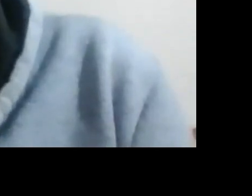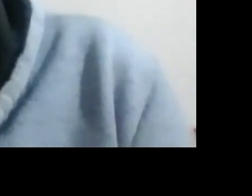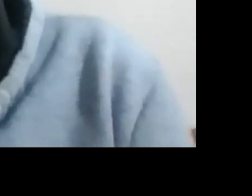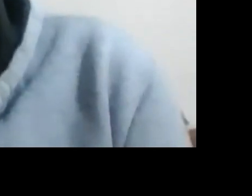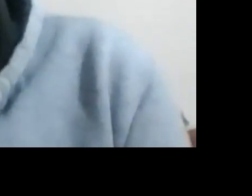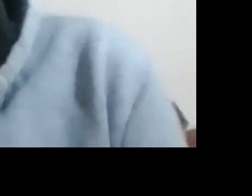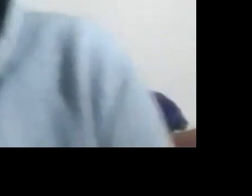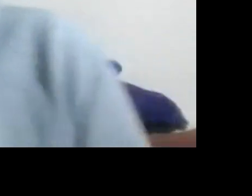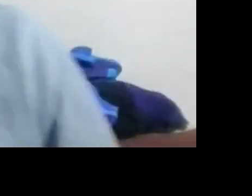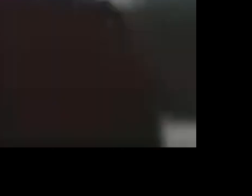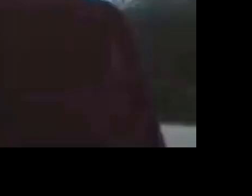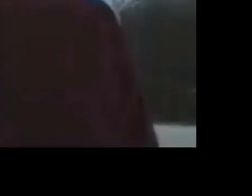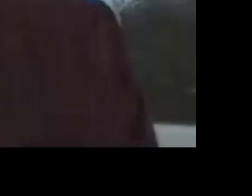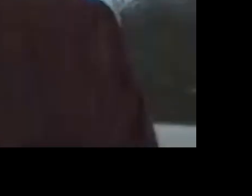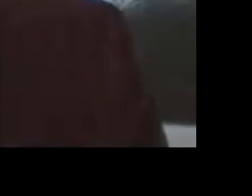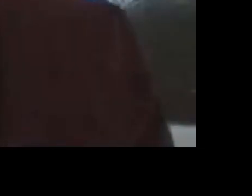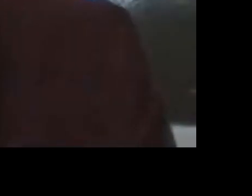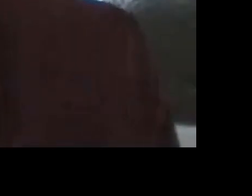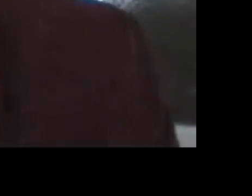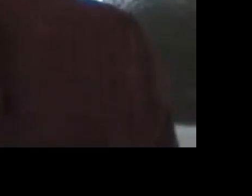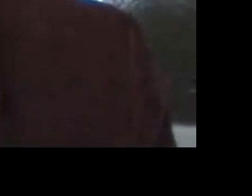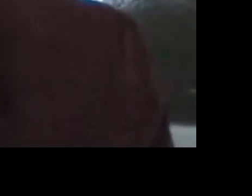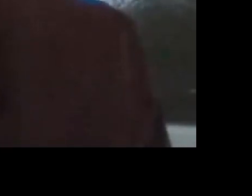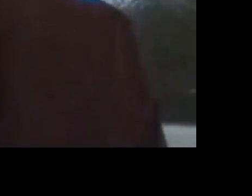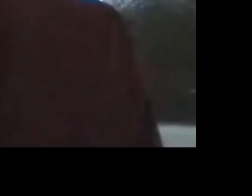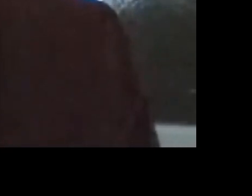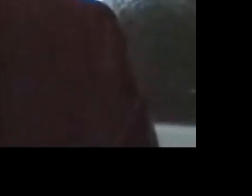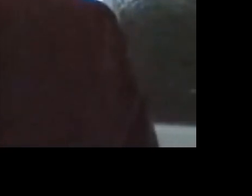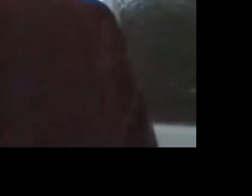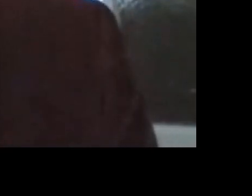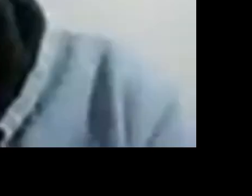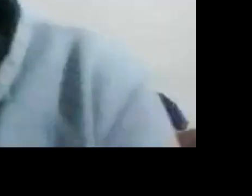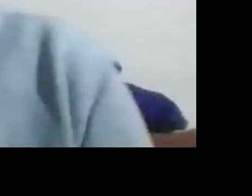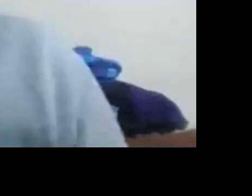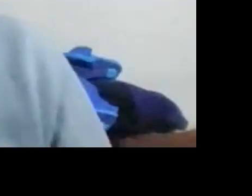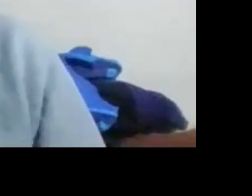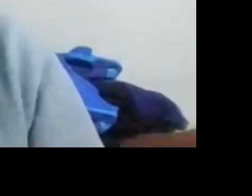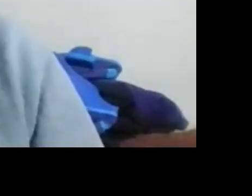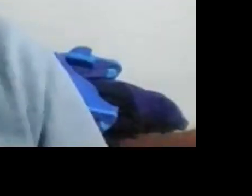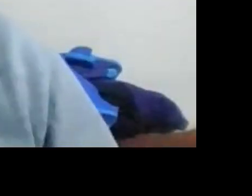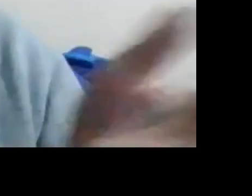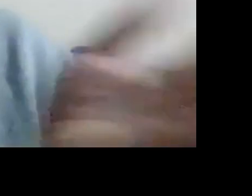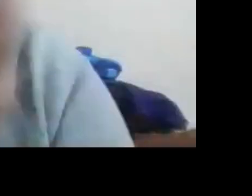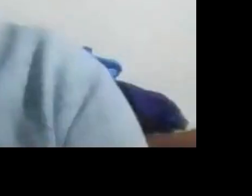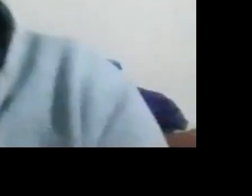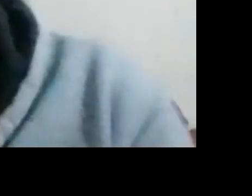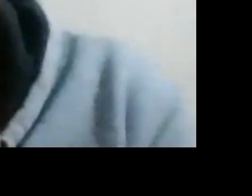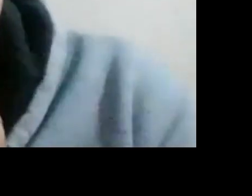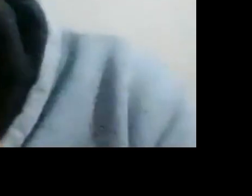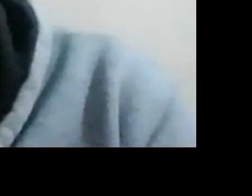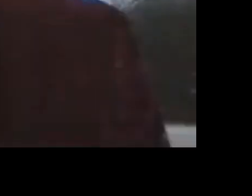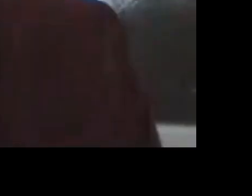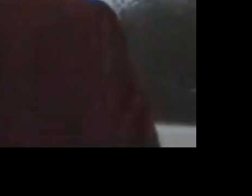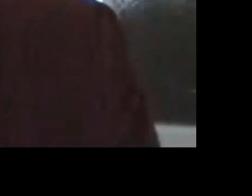yo leí, no sé si todavía le está respondo. No sé si es Eso una no buena se tiene que reglamentar.